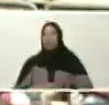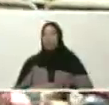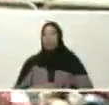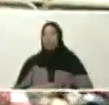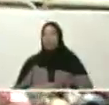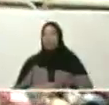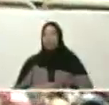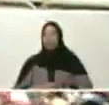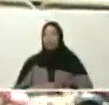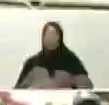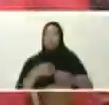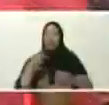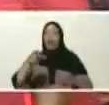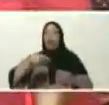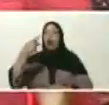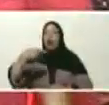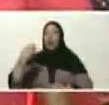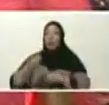vamos a proceder,